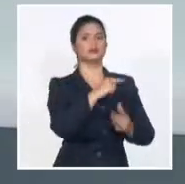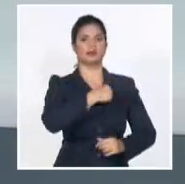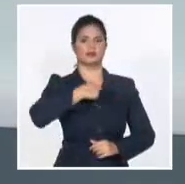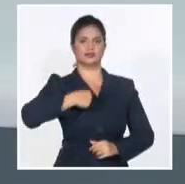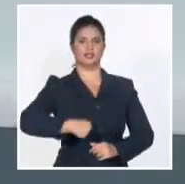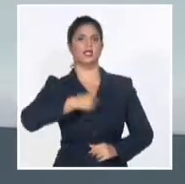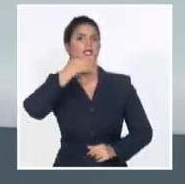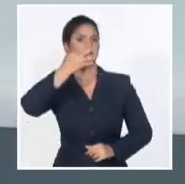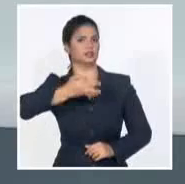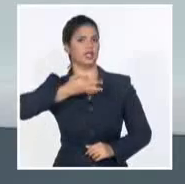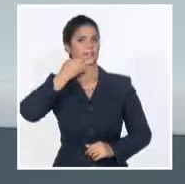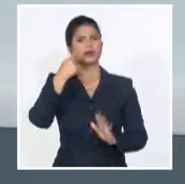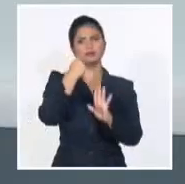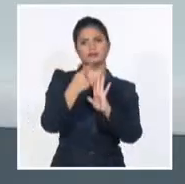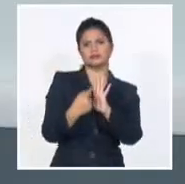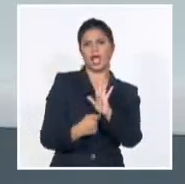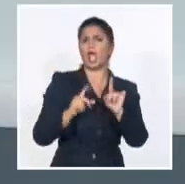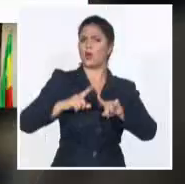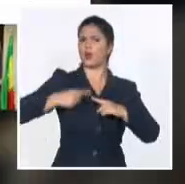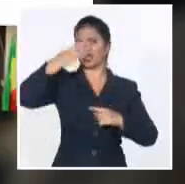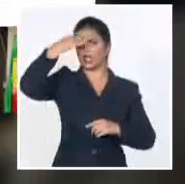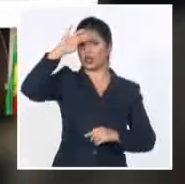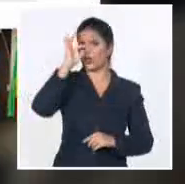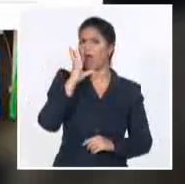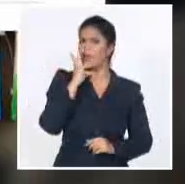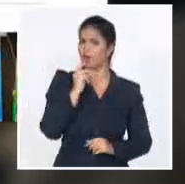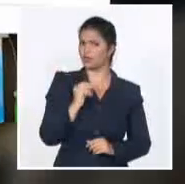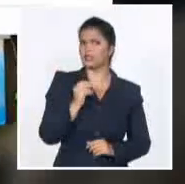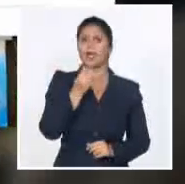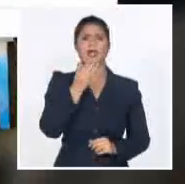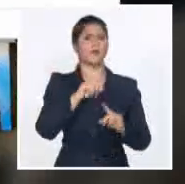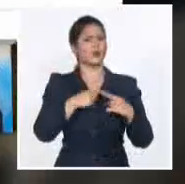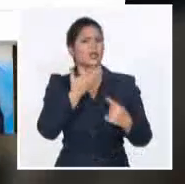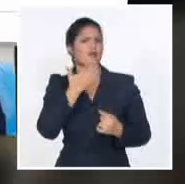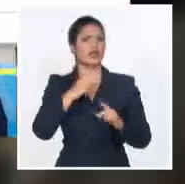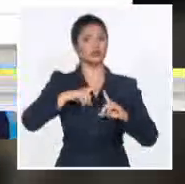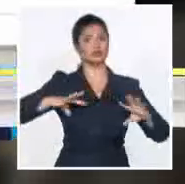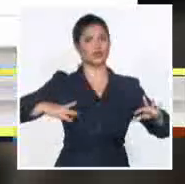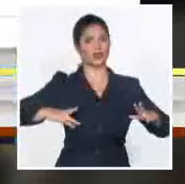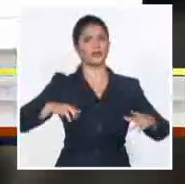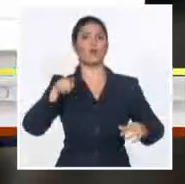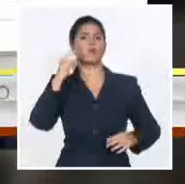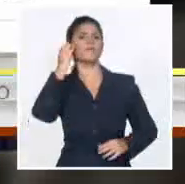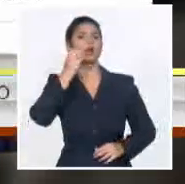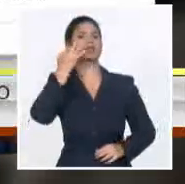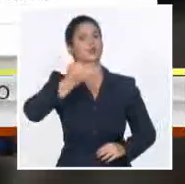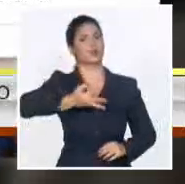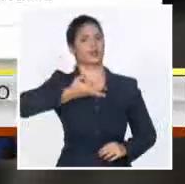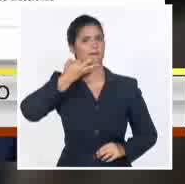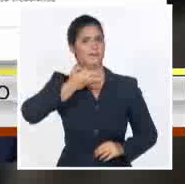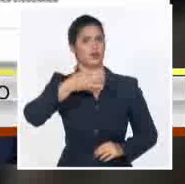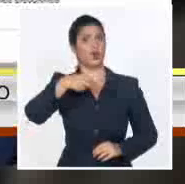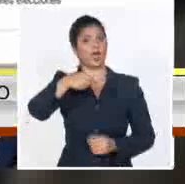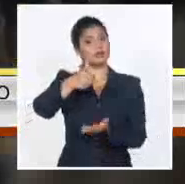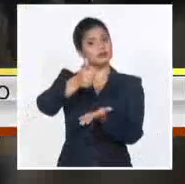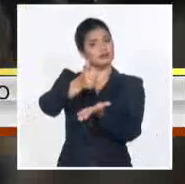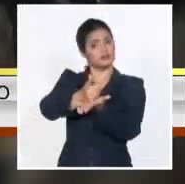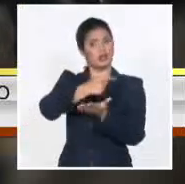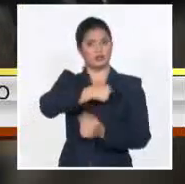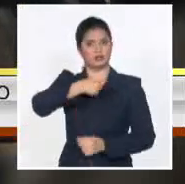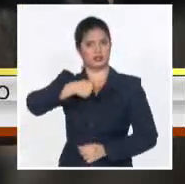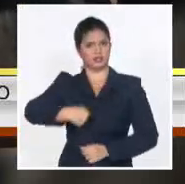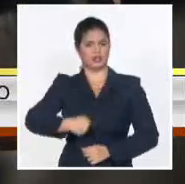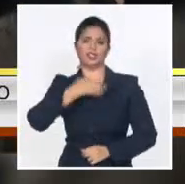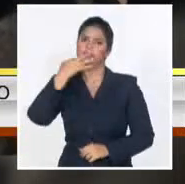La Isla caribeña que la hacen un destino de preferencia durante un foro de intercambio en la sede de la embajada caribeña en beijin enfatizó que pese a la